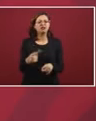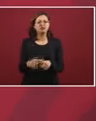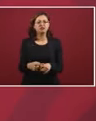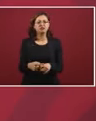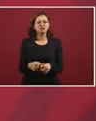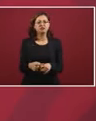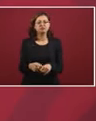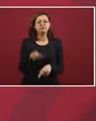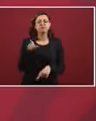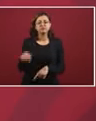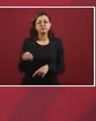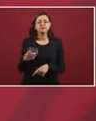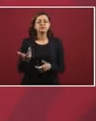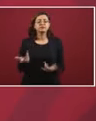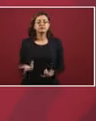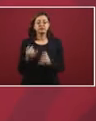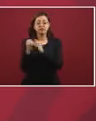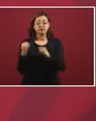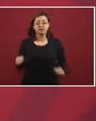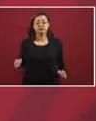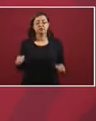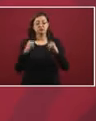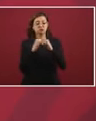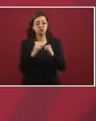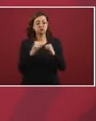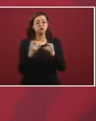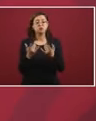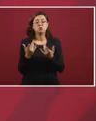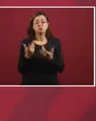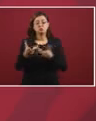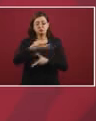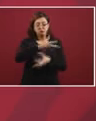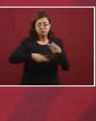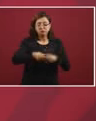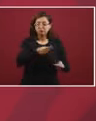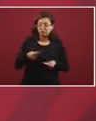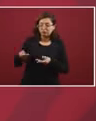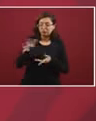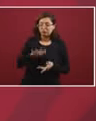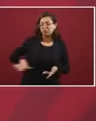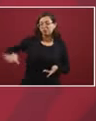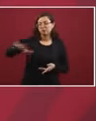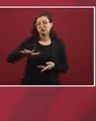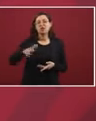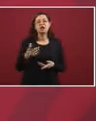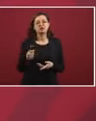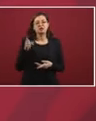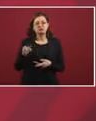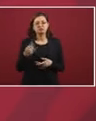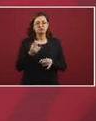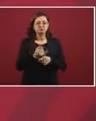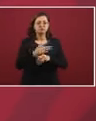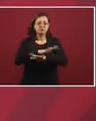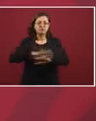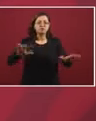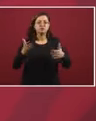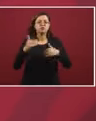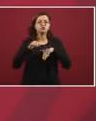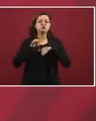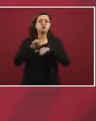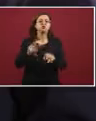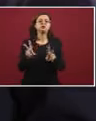para devolverle al pueblo lo robado. Él nos va a informar sobre el resultado de la subasta que